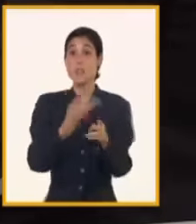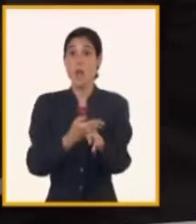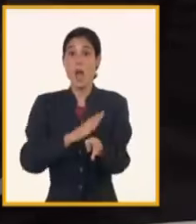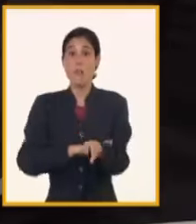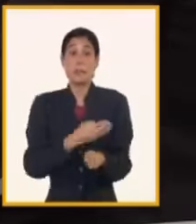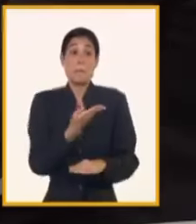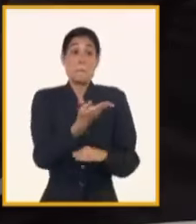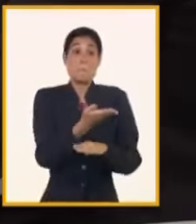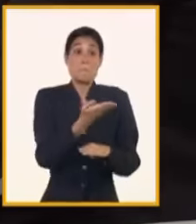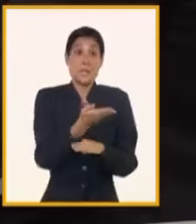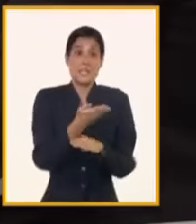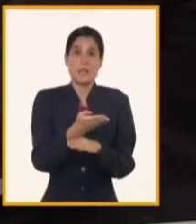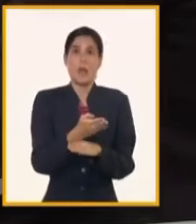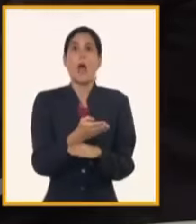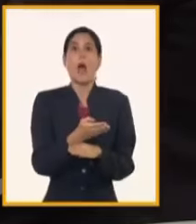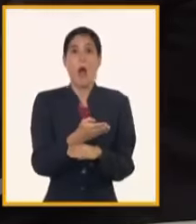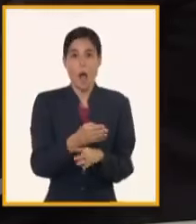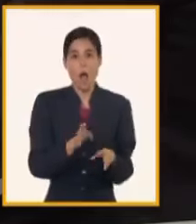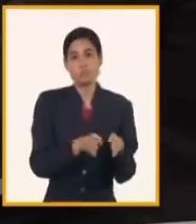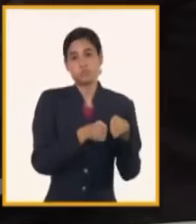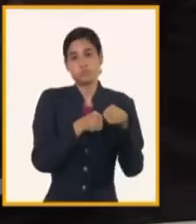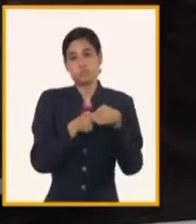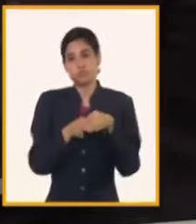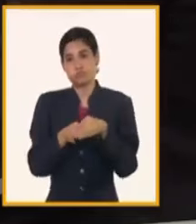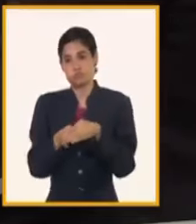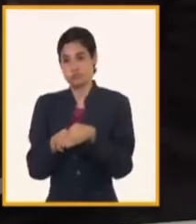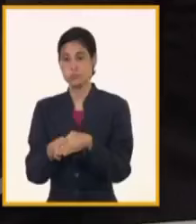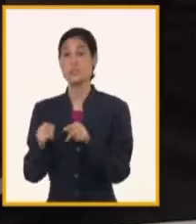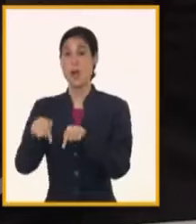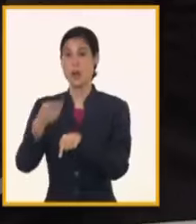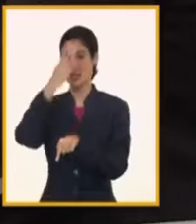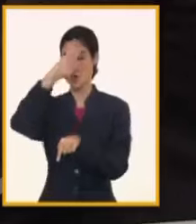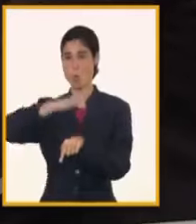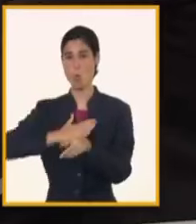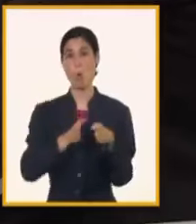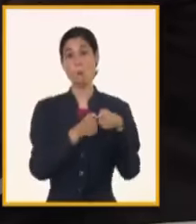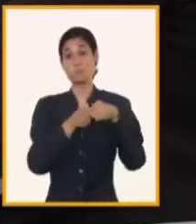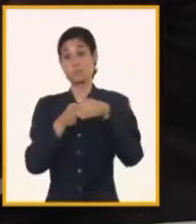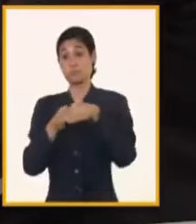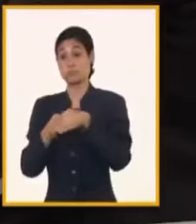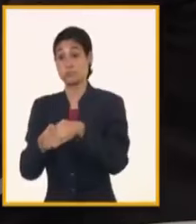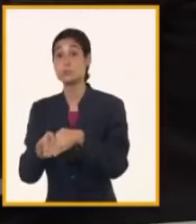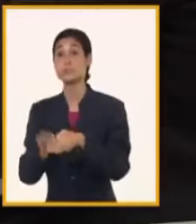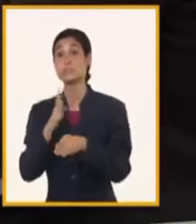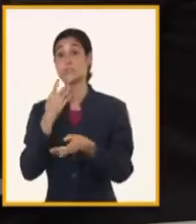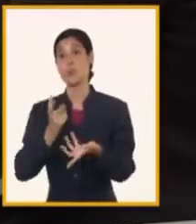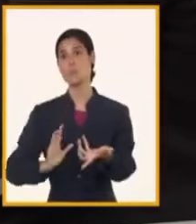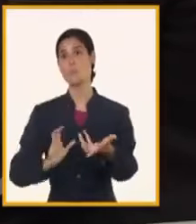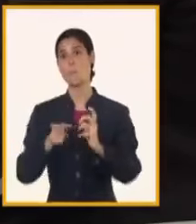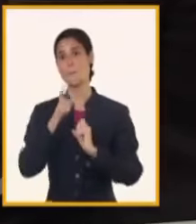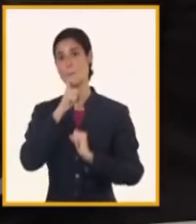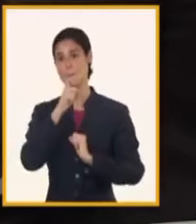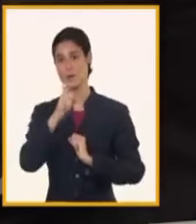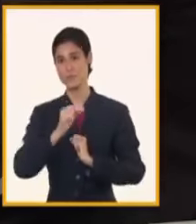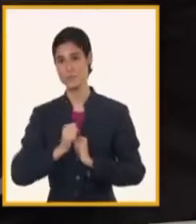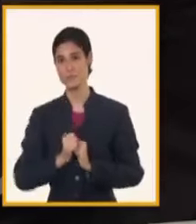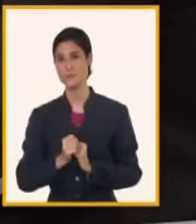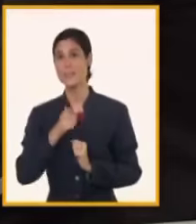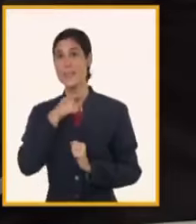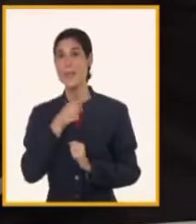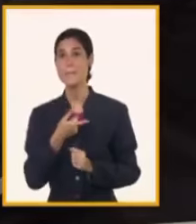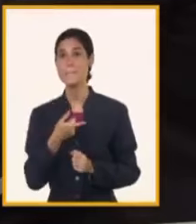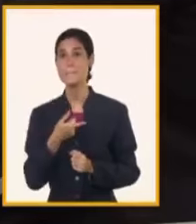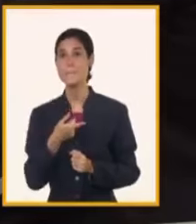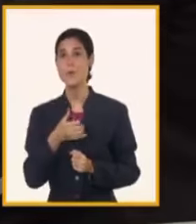eh yo voy en camino Necesito que me cambien el aceite completo Necesito que me cambien cuá es el aceite de la